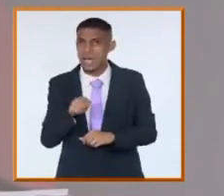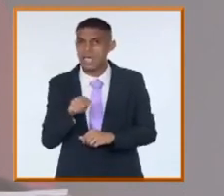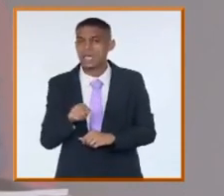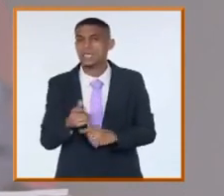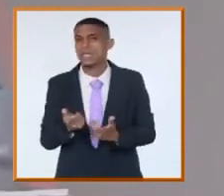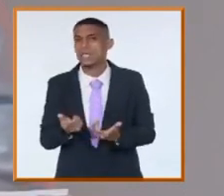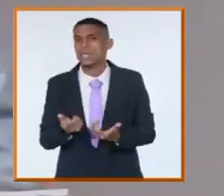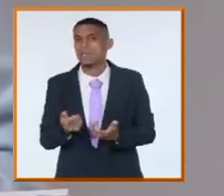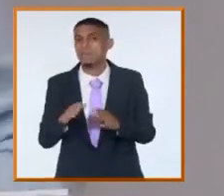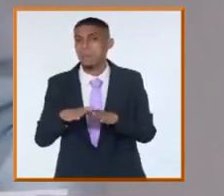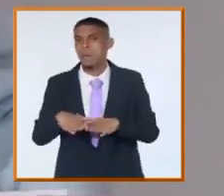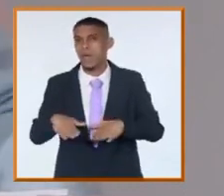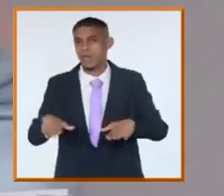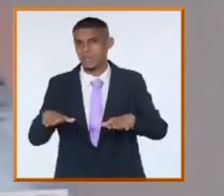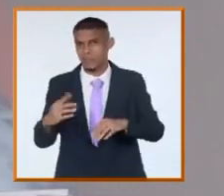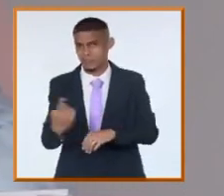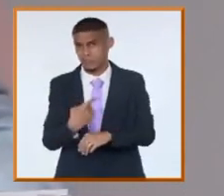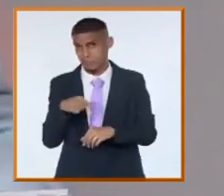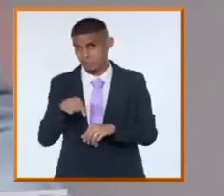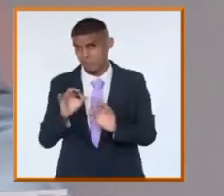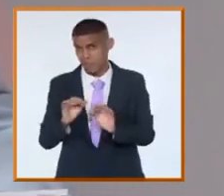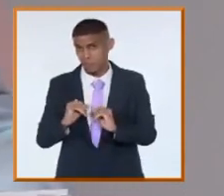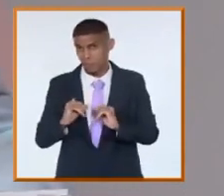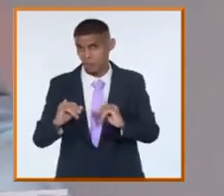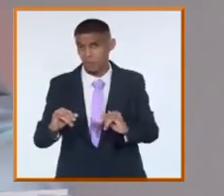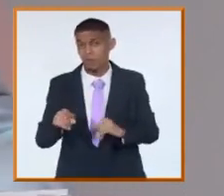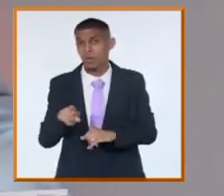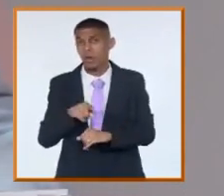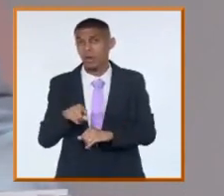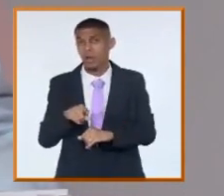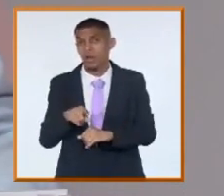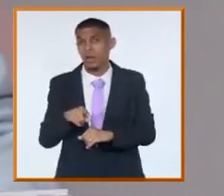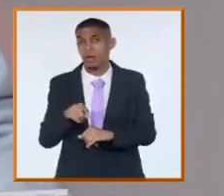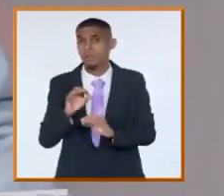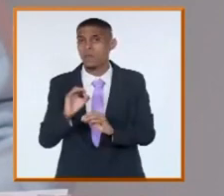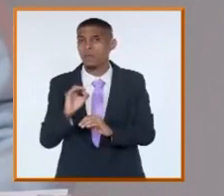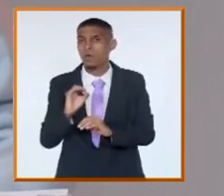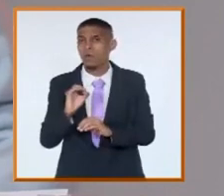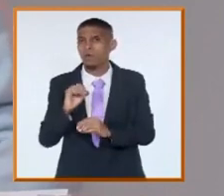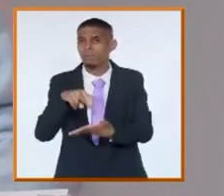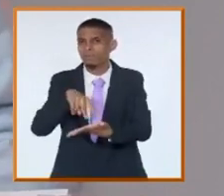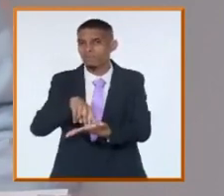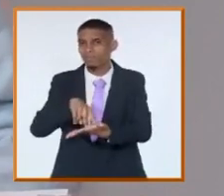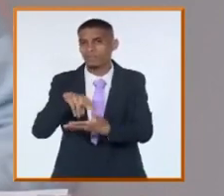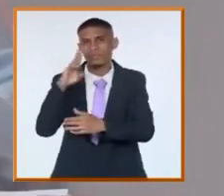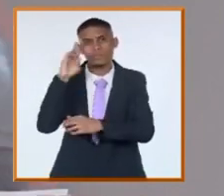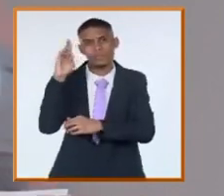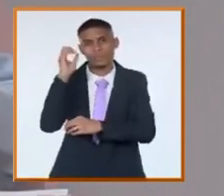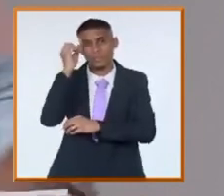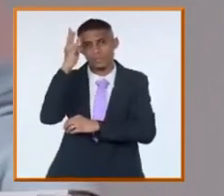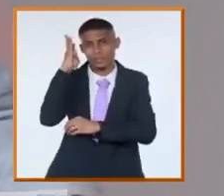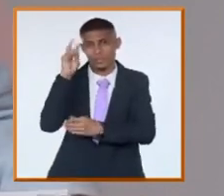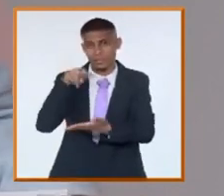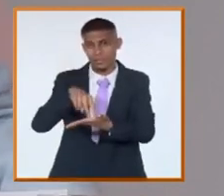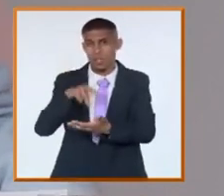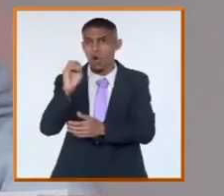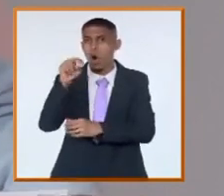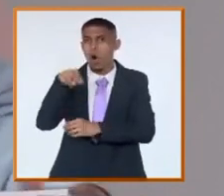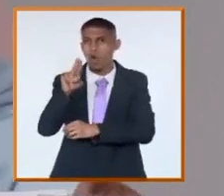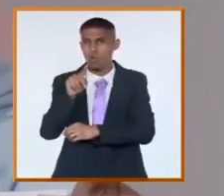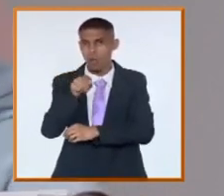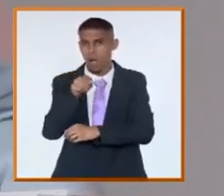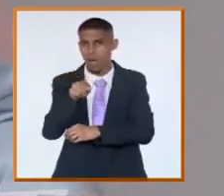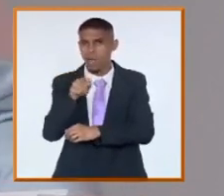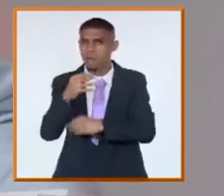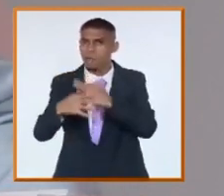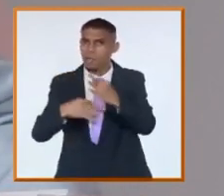de la mesa redonda lo que lo que en el discurso de escanelo que expresó y bueno lo que se vio también en la Cumbre